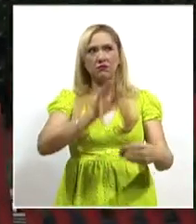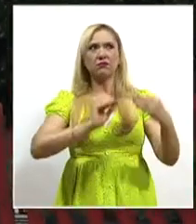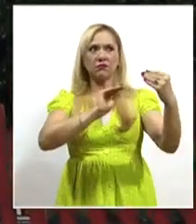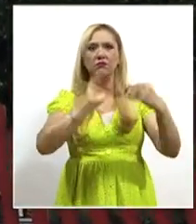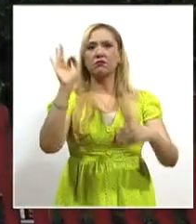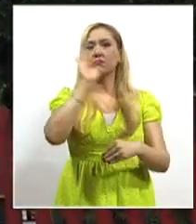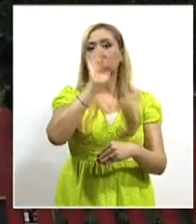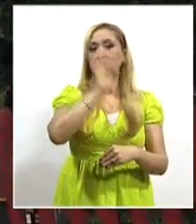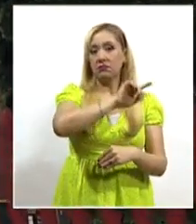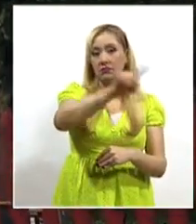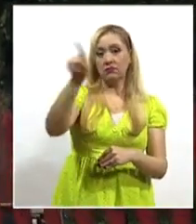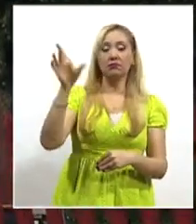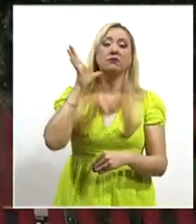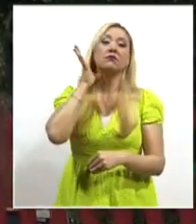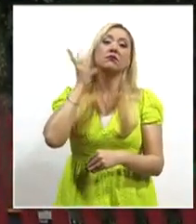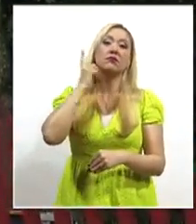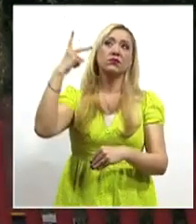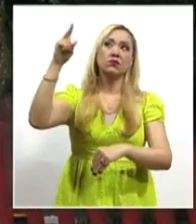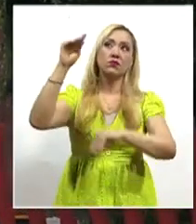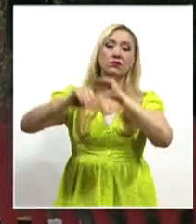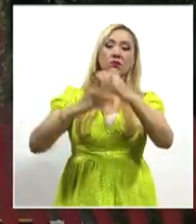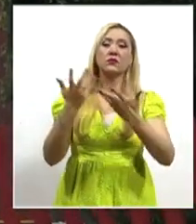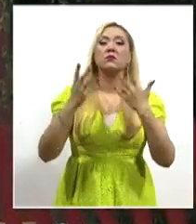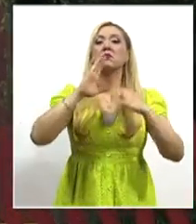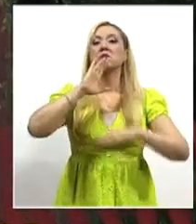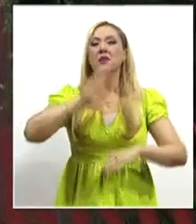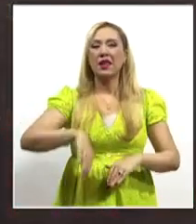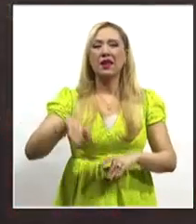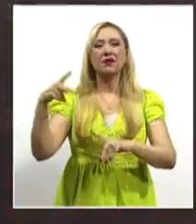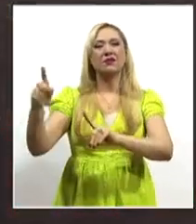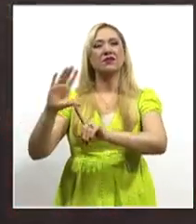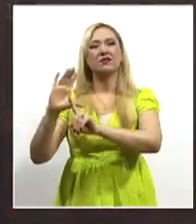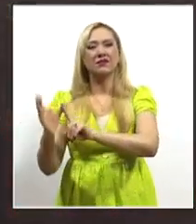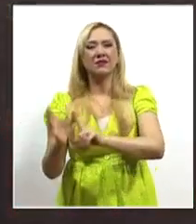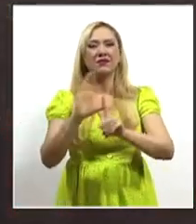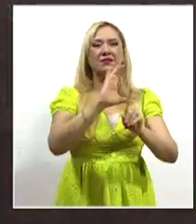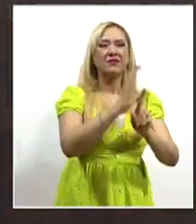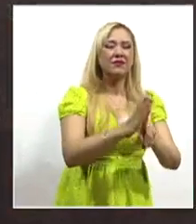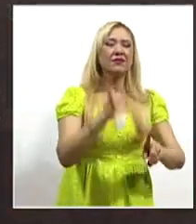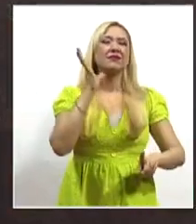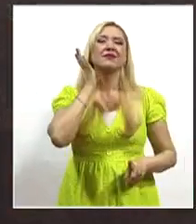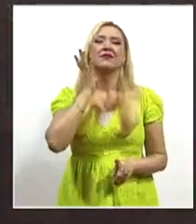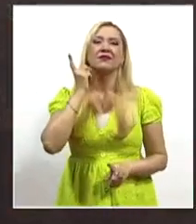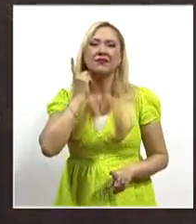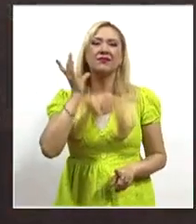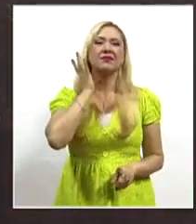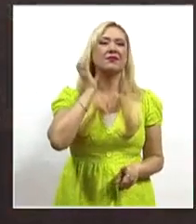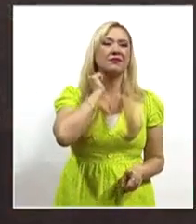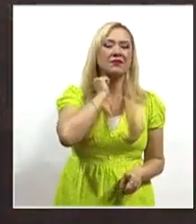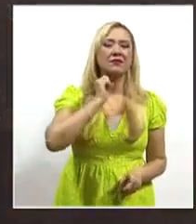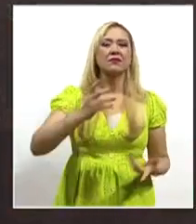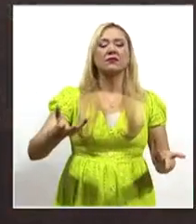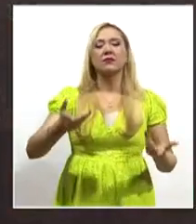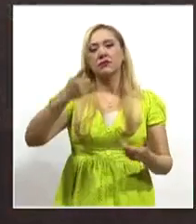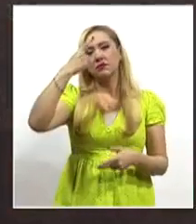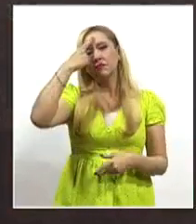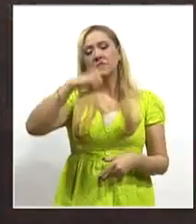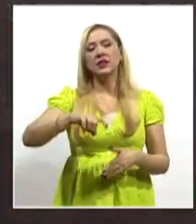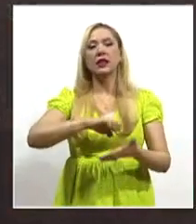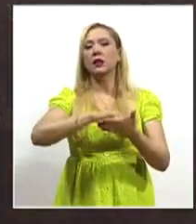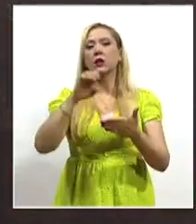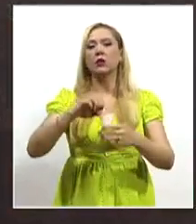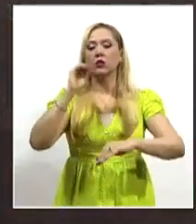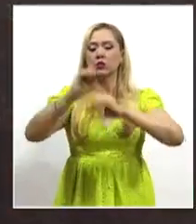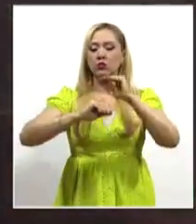acto parlamentario del Congreso de la Unión, su comisión permanente o cualquiera de sus cámaras u órganos de gobierno, como lo relacionado con la